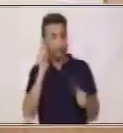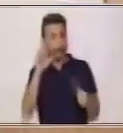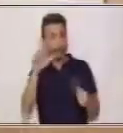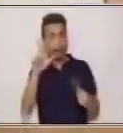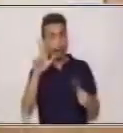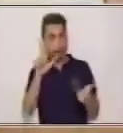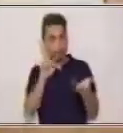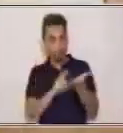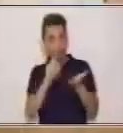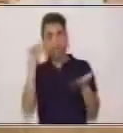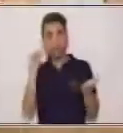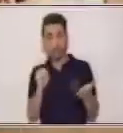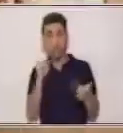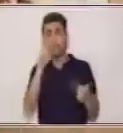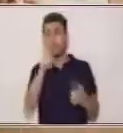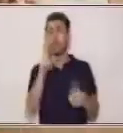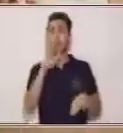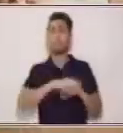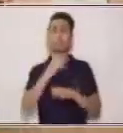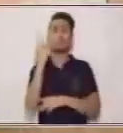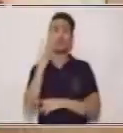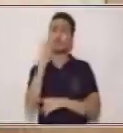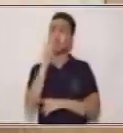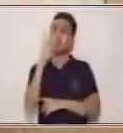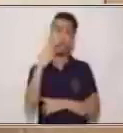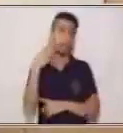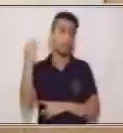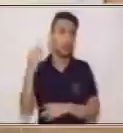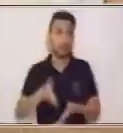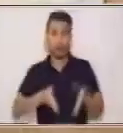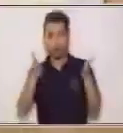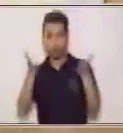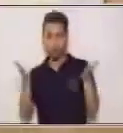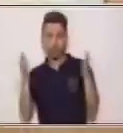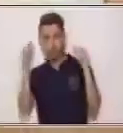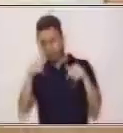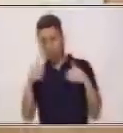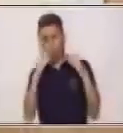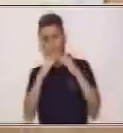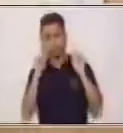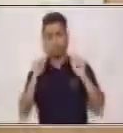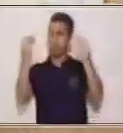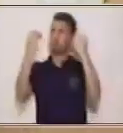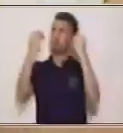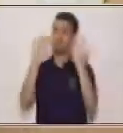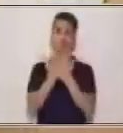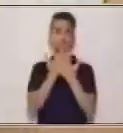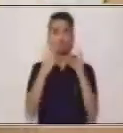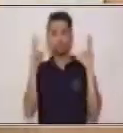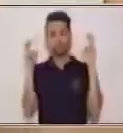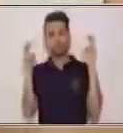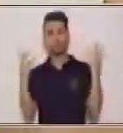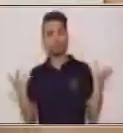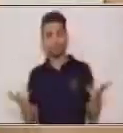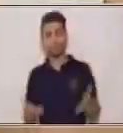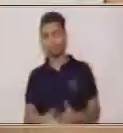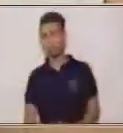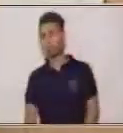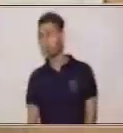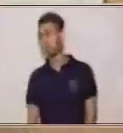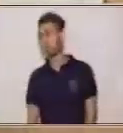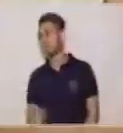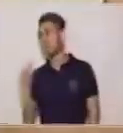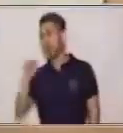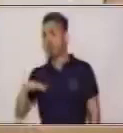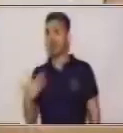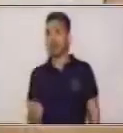porque en casa vamos a aprender muchas cosas nuevas. Entonces vamos a ver los décimos. ¿Qué parte nos correspondía?